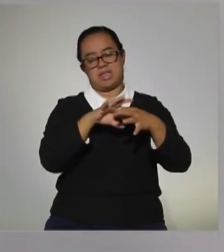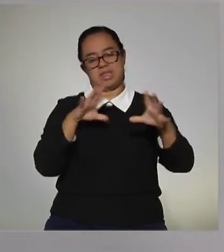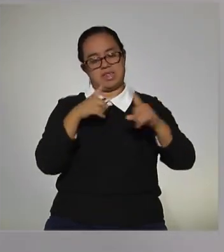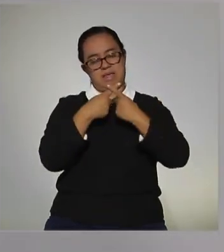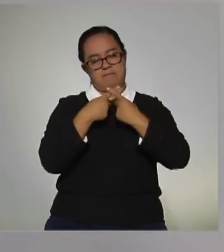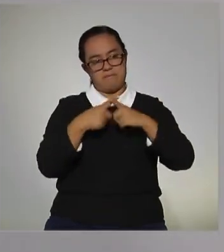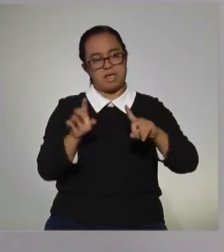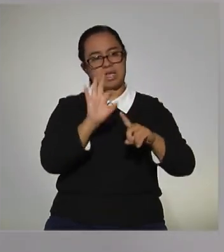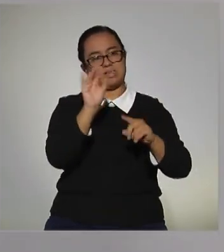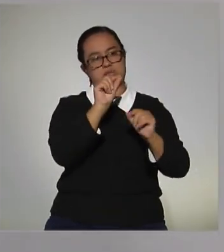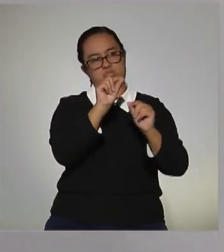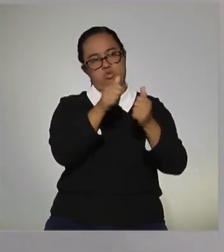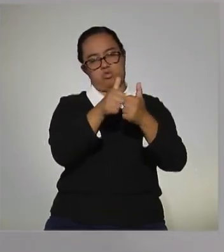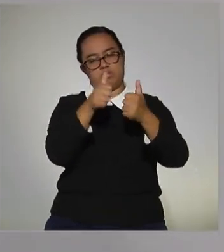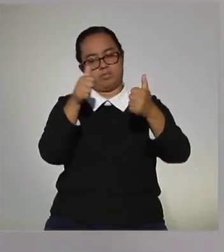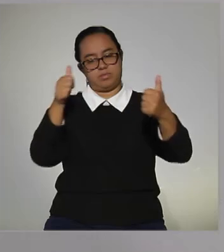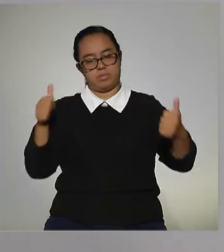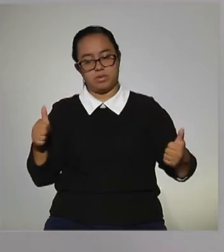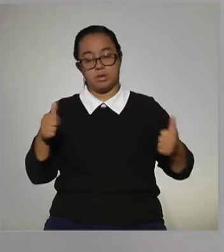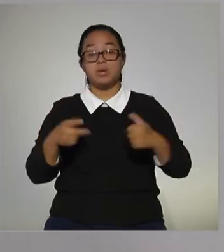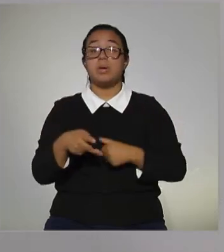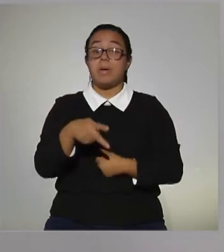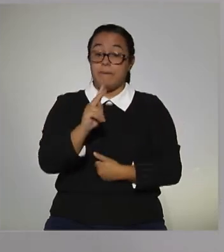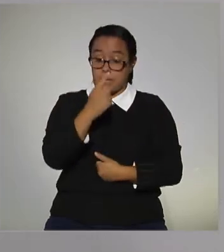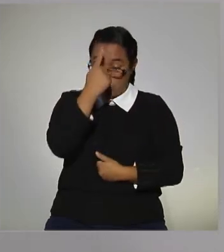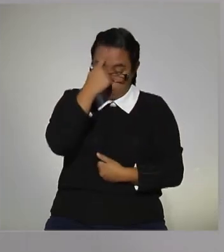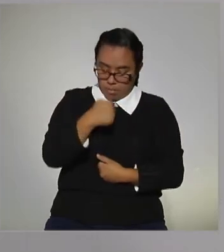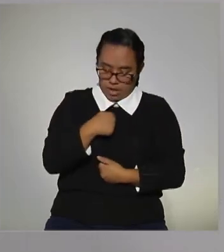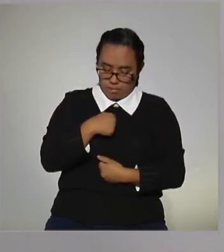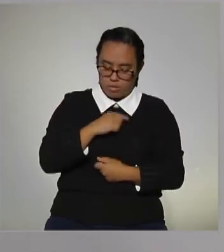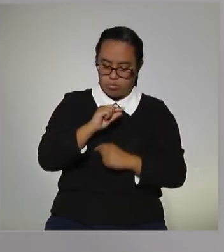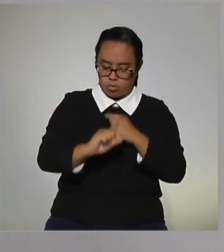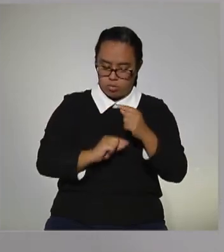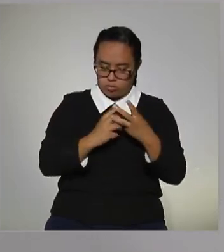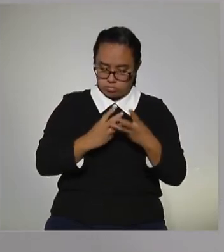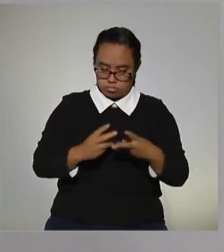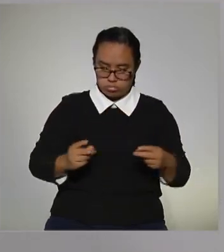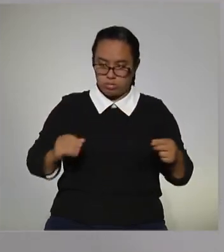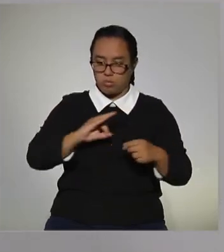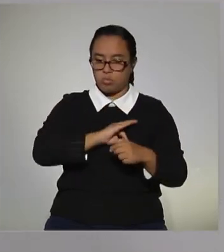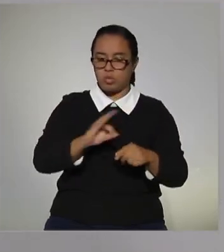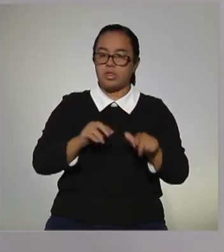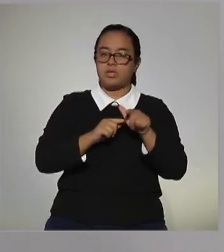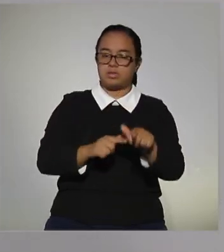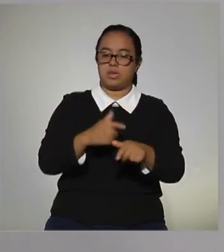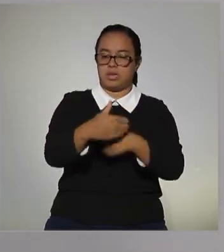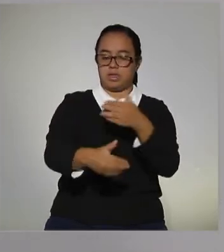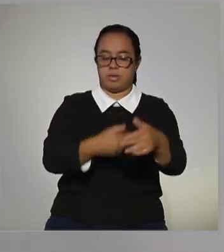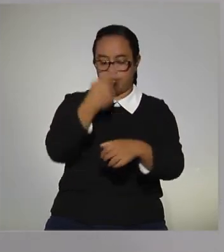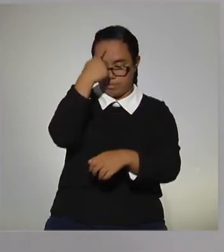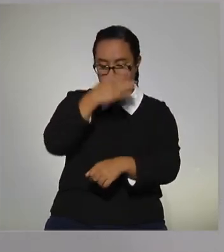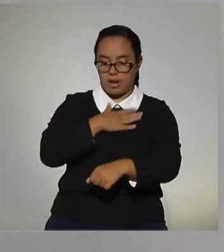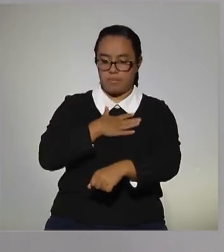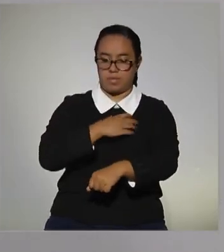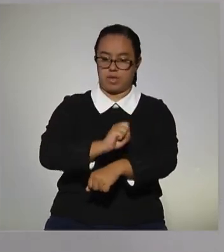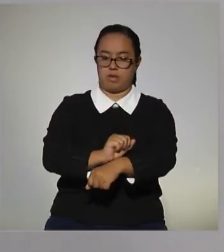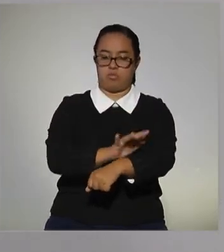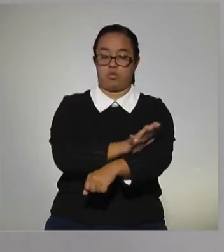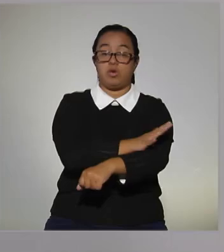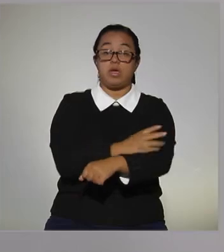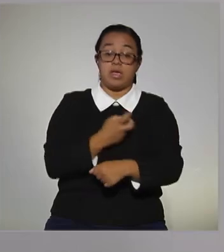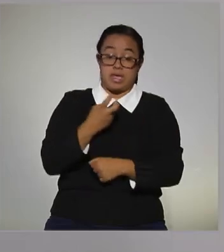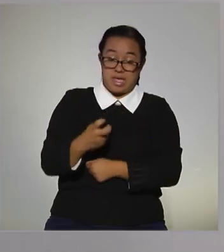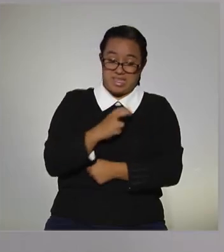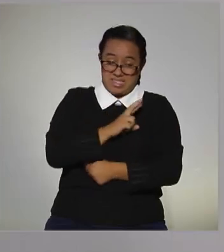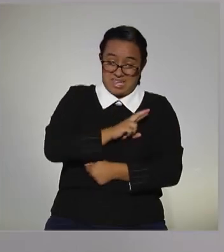más distante, pero me va a permitir a mí sanar y seguir adelante con respecto a esas emociones y que ese